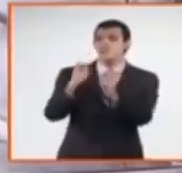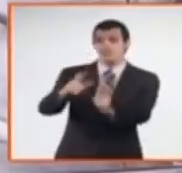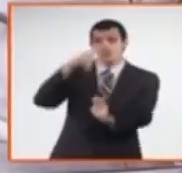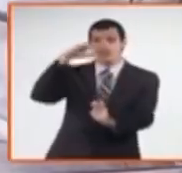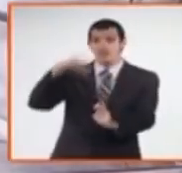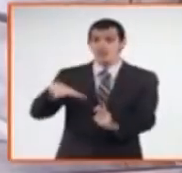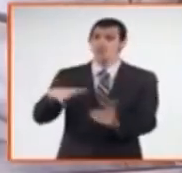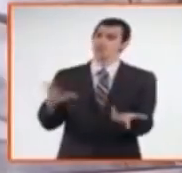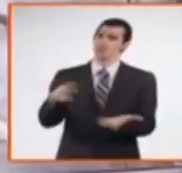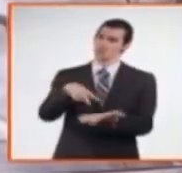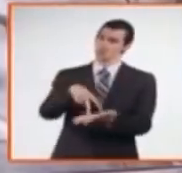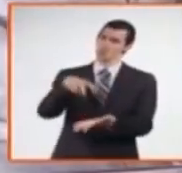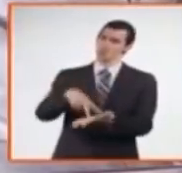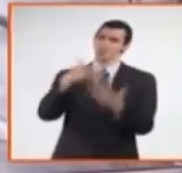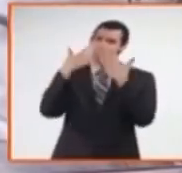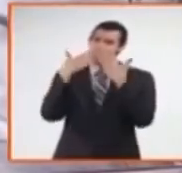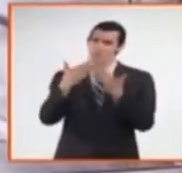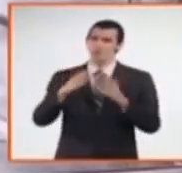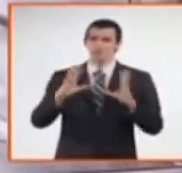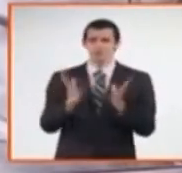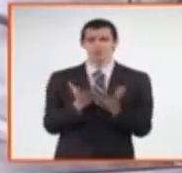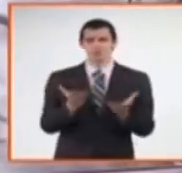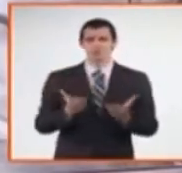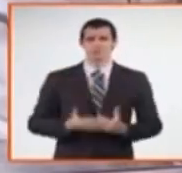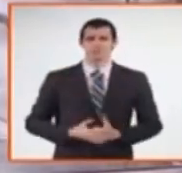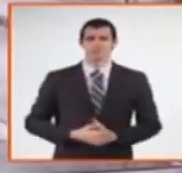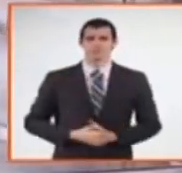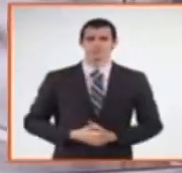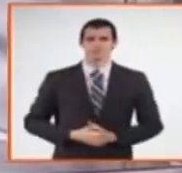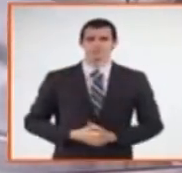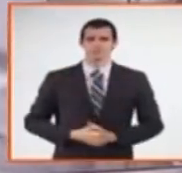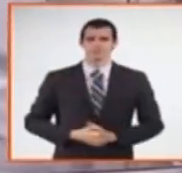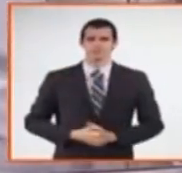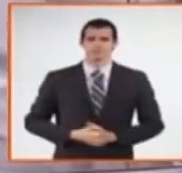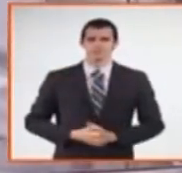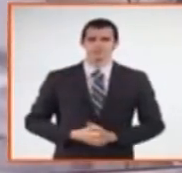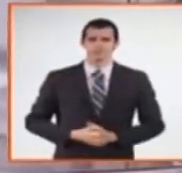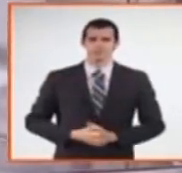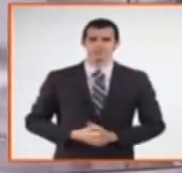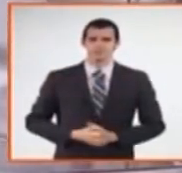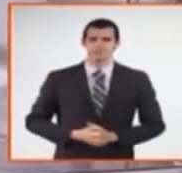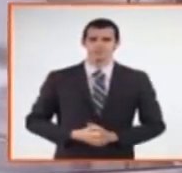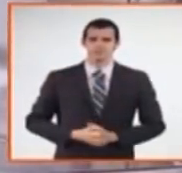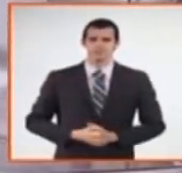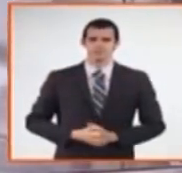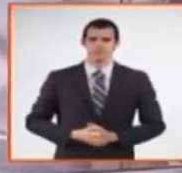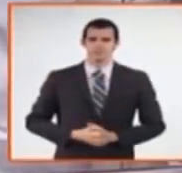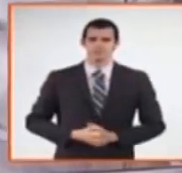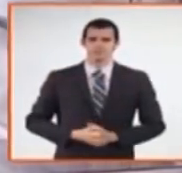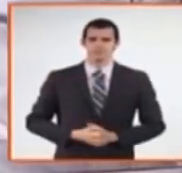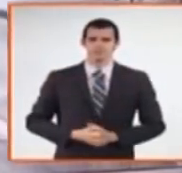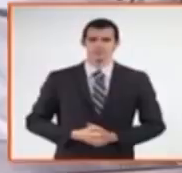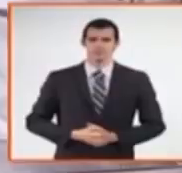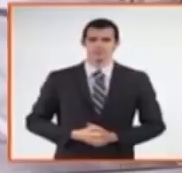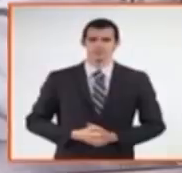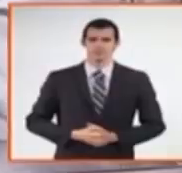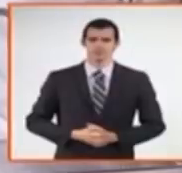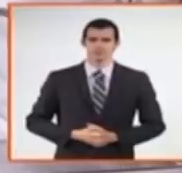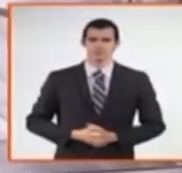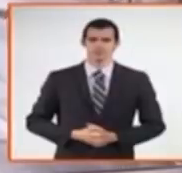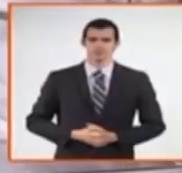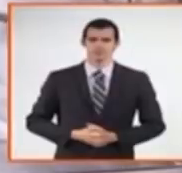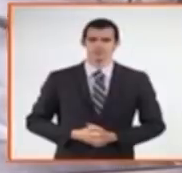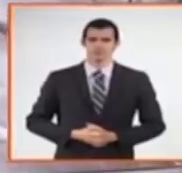ahora en la próxima pantalla se puede ver qué pasa entonces con el grupo que ya recibió la tercera dosis